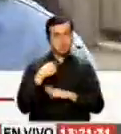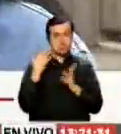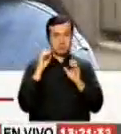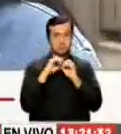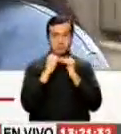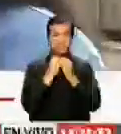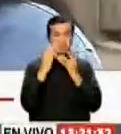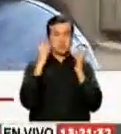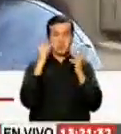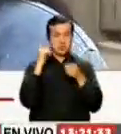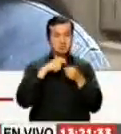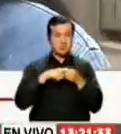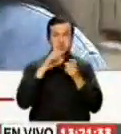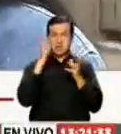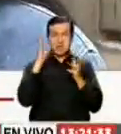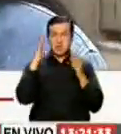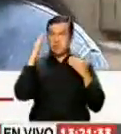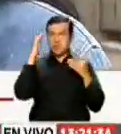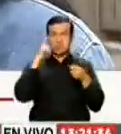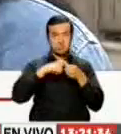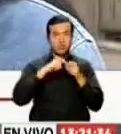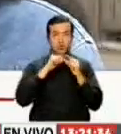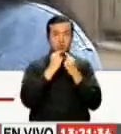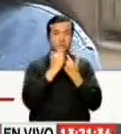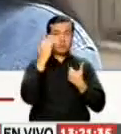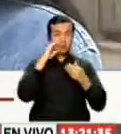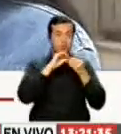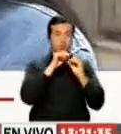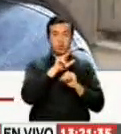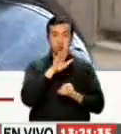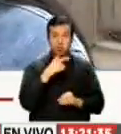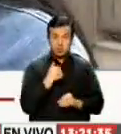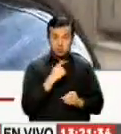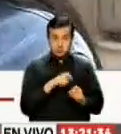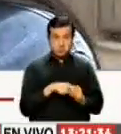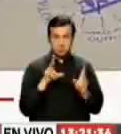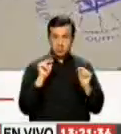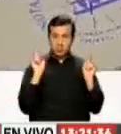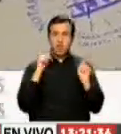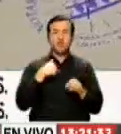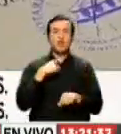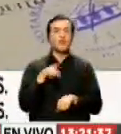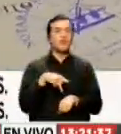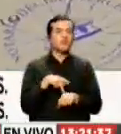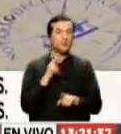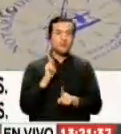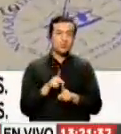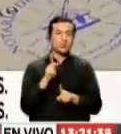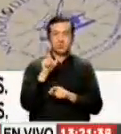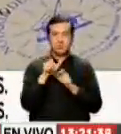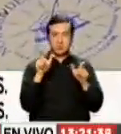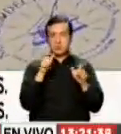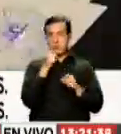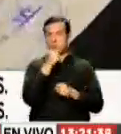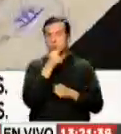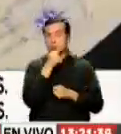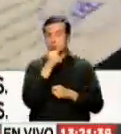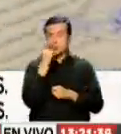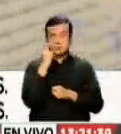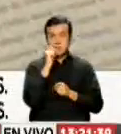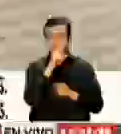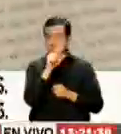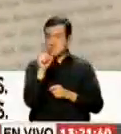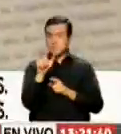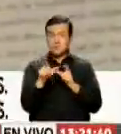ni militante, ni adherente, ni simpatizante de Alianza País. Yo estaba ahí prestando mis servicios profesionales. Para los analistas consultados, los delitos en los que